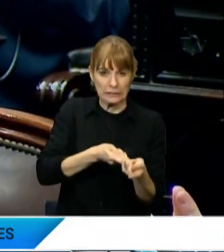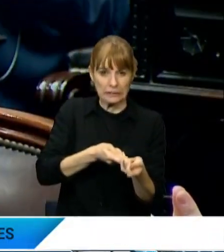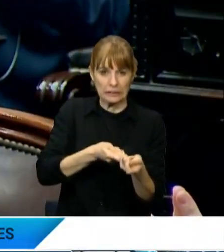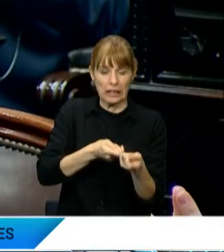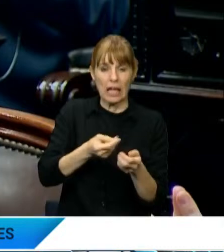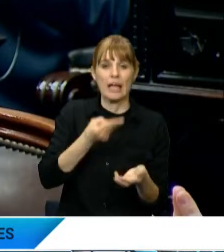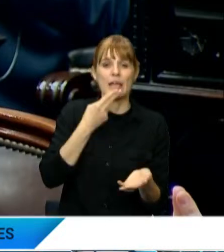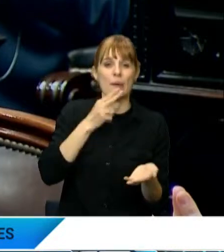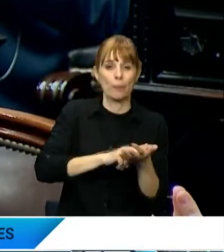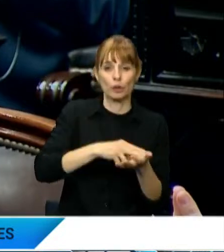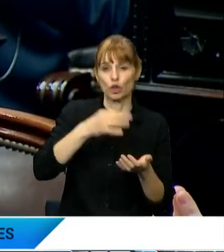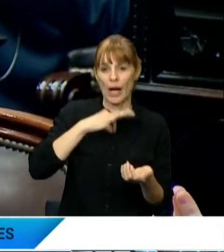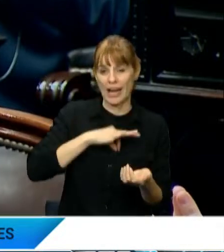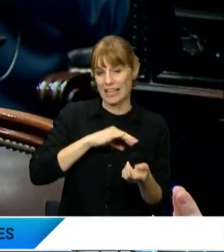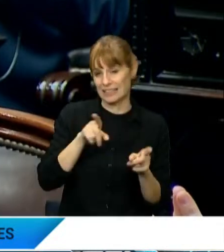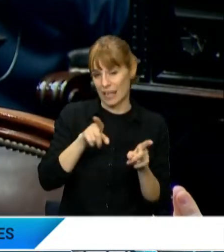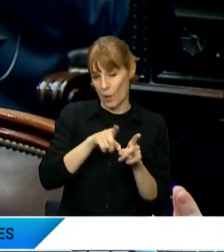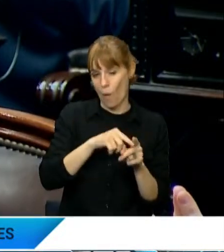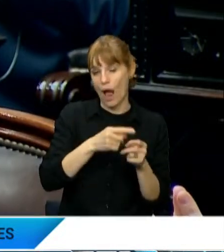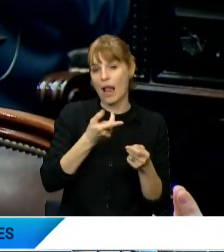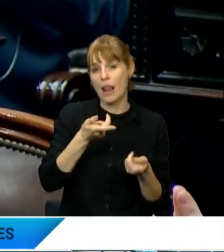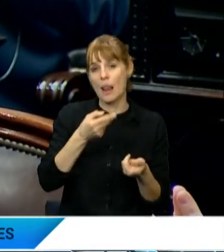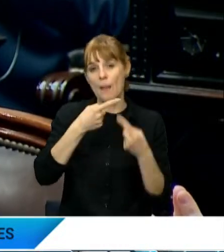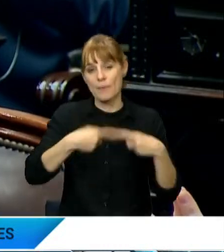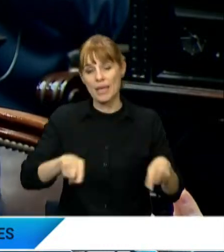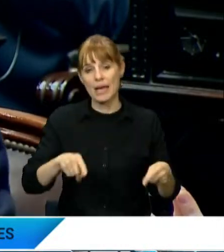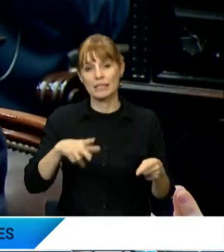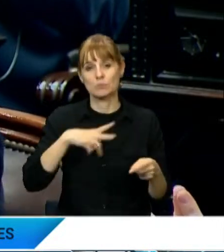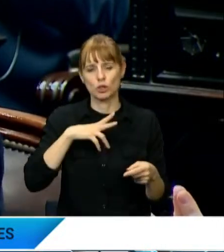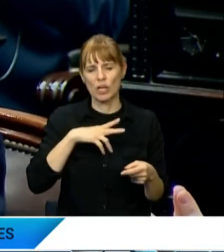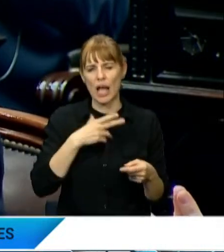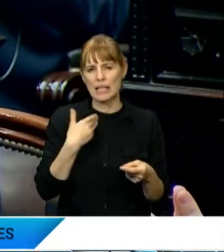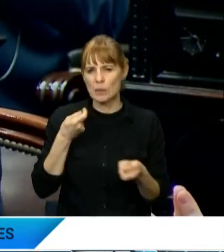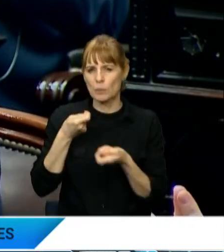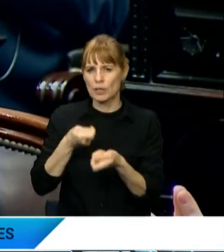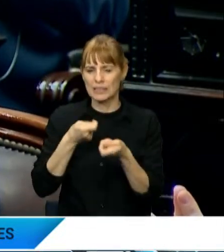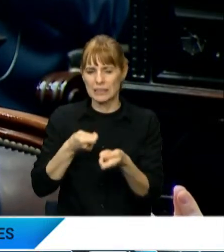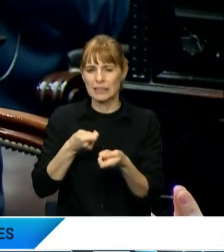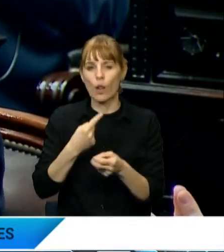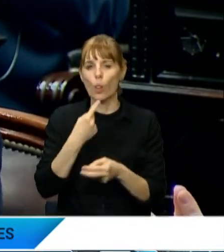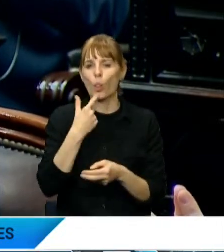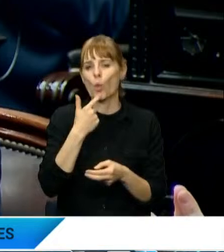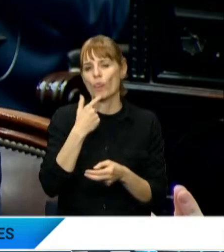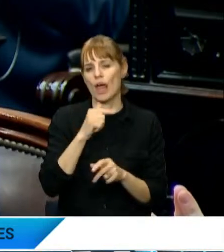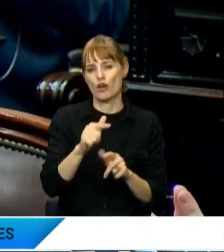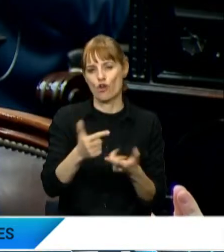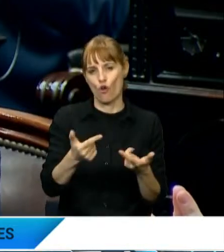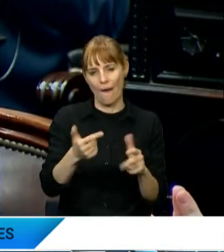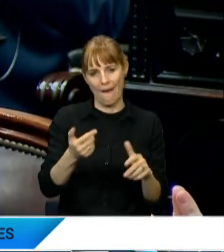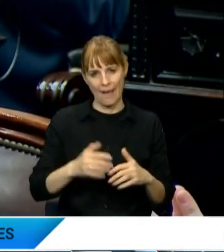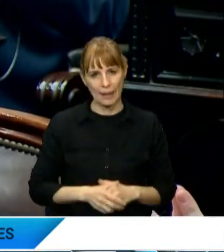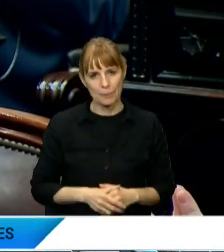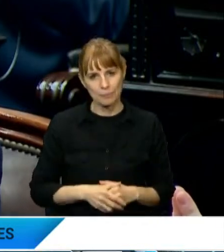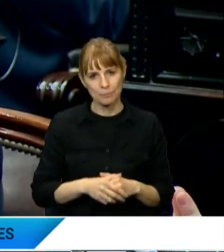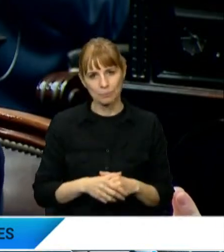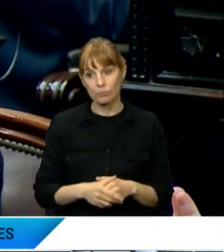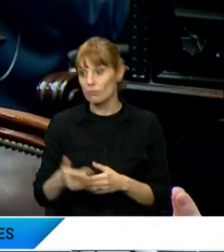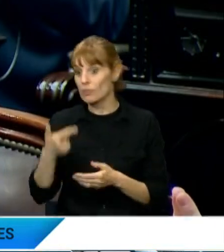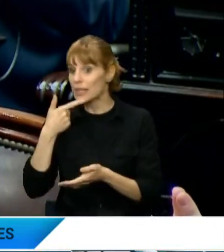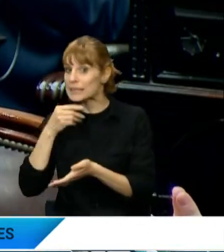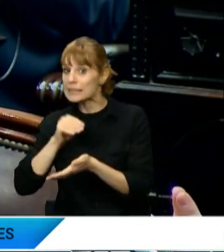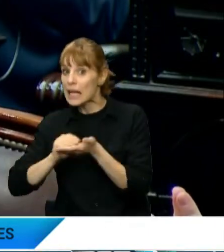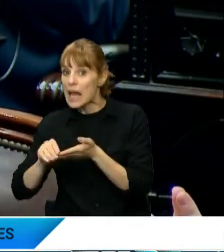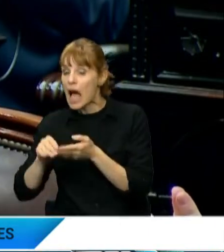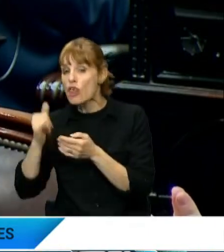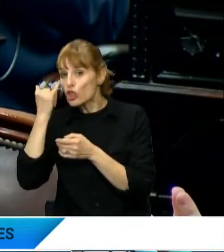en ganancias y en bienes personales, en donde indudablemente ahí hay una decisión del Senado, votado